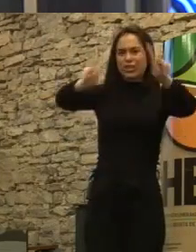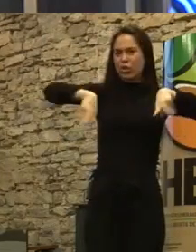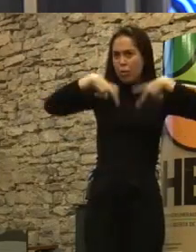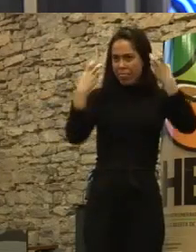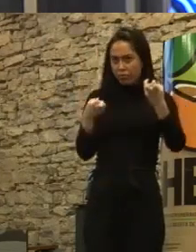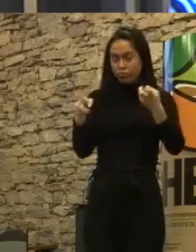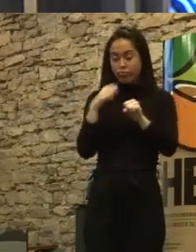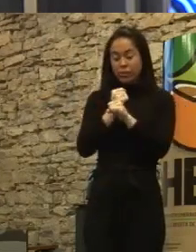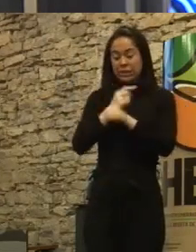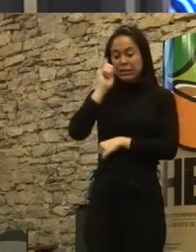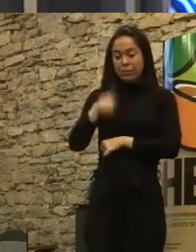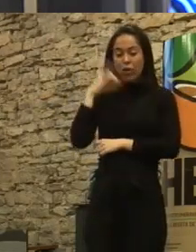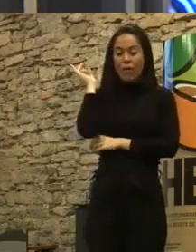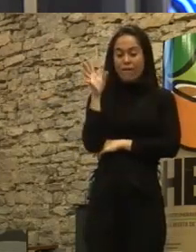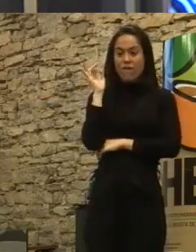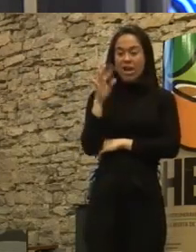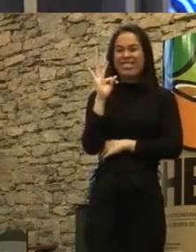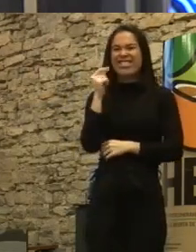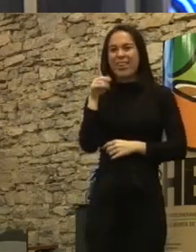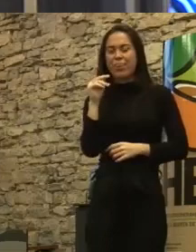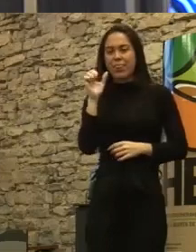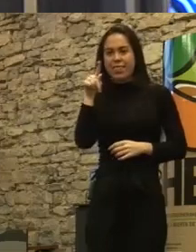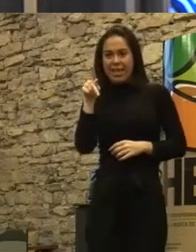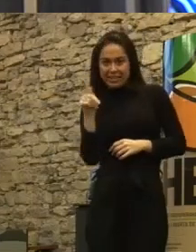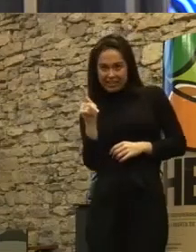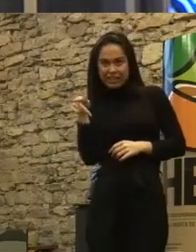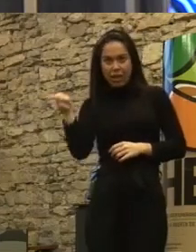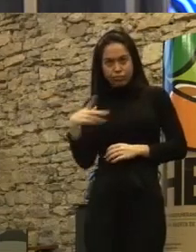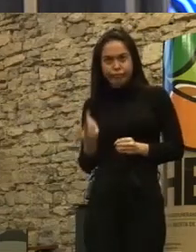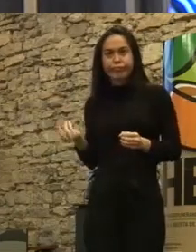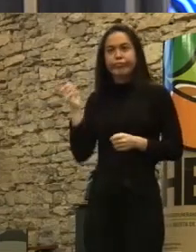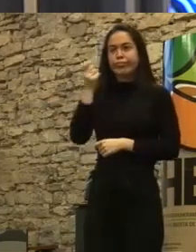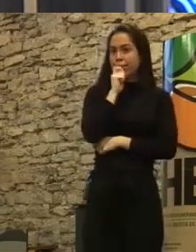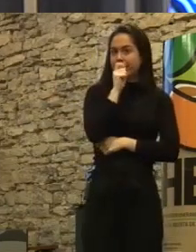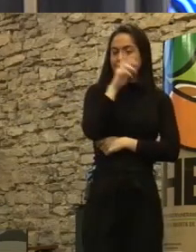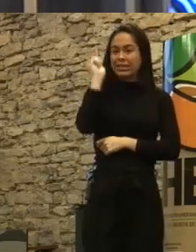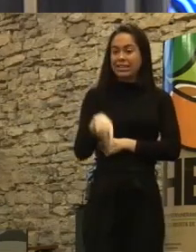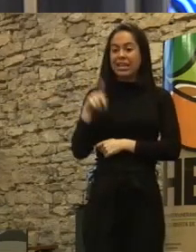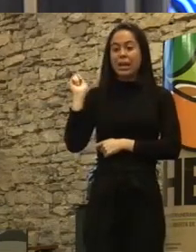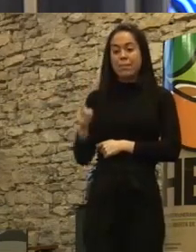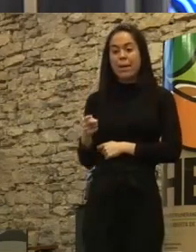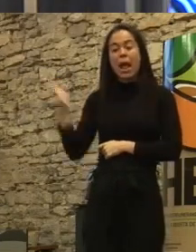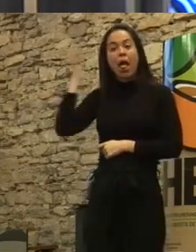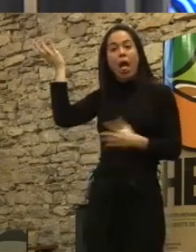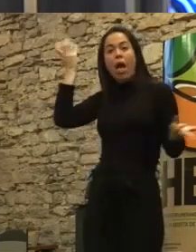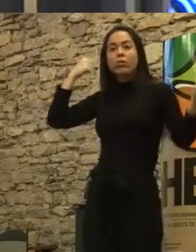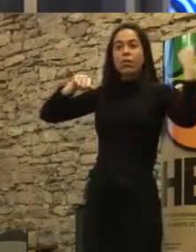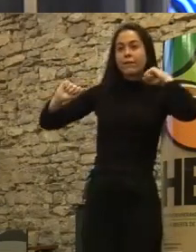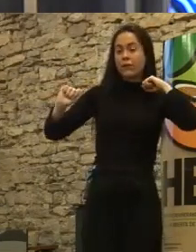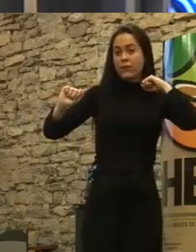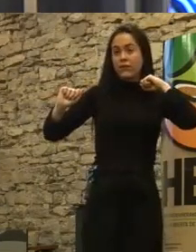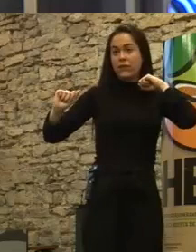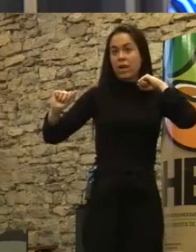presentado las conferencias de la organización TEDx, que todos conoceréis, y trabaja como actriz desde hace 11 años en el Theater for the People, que es